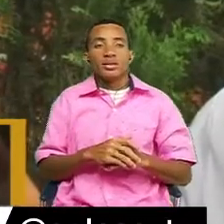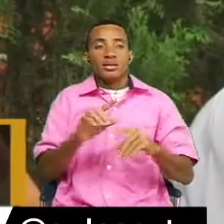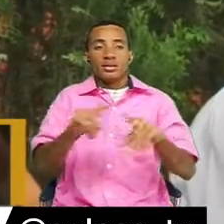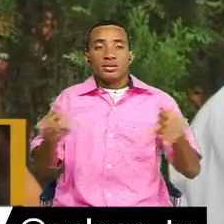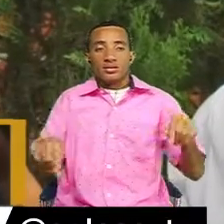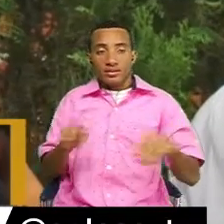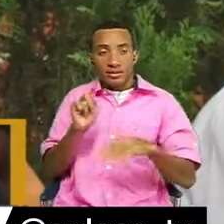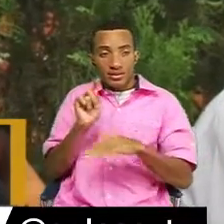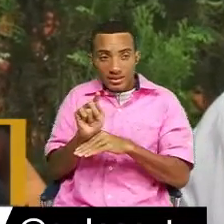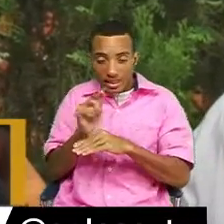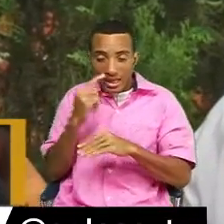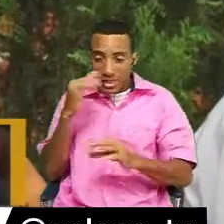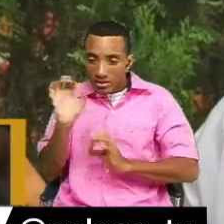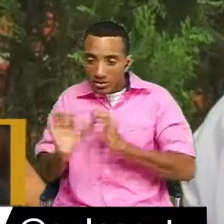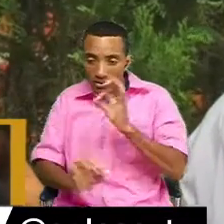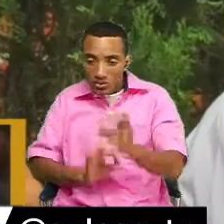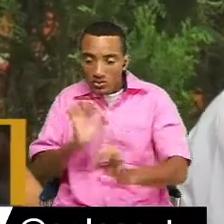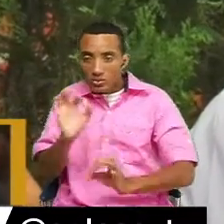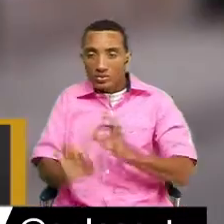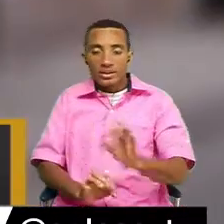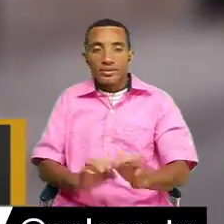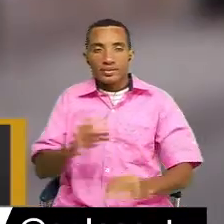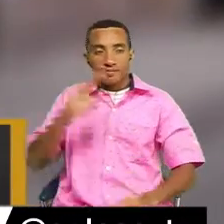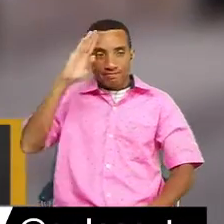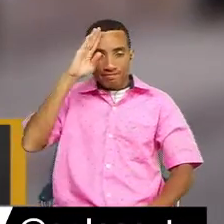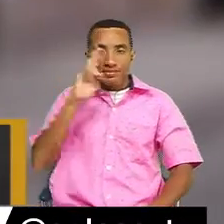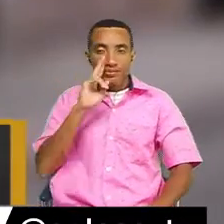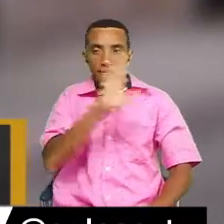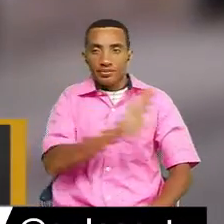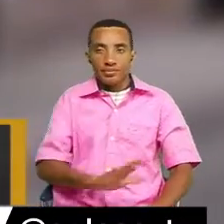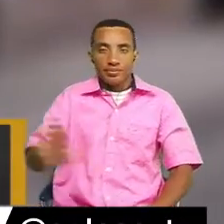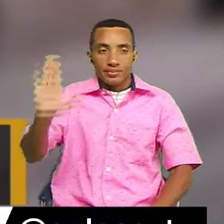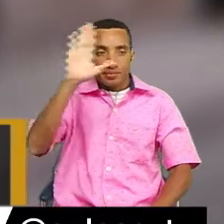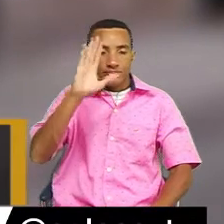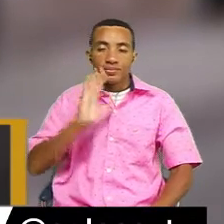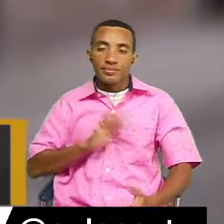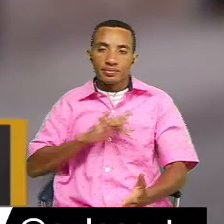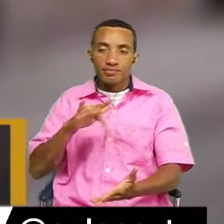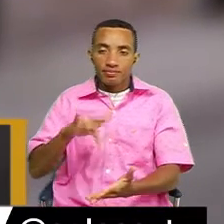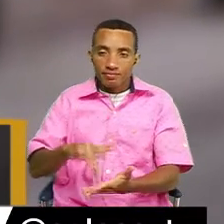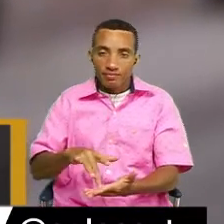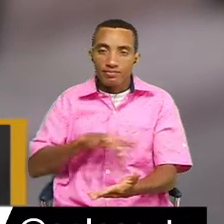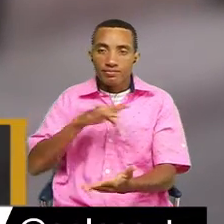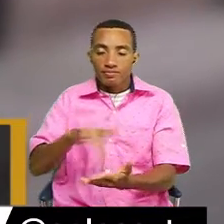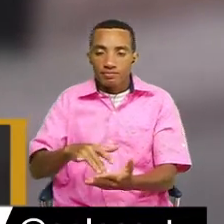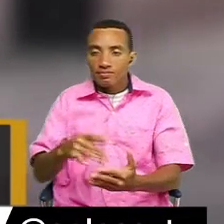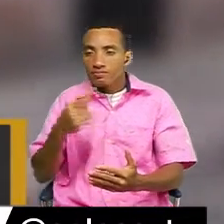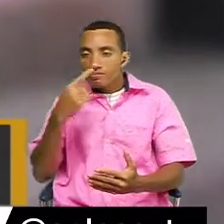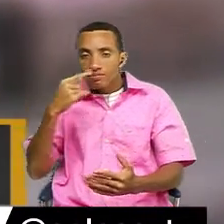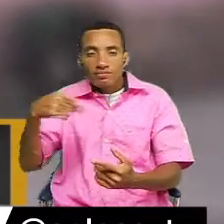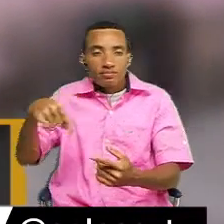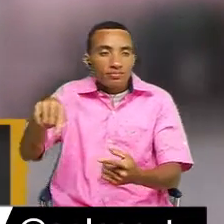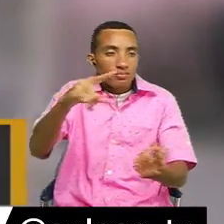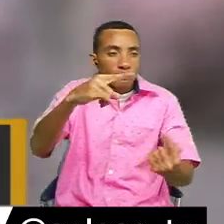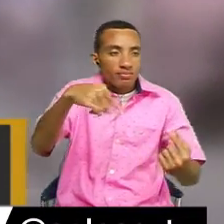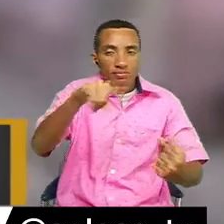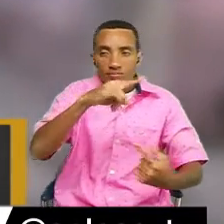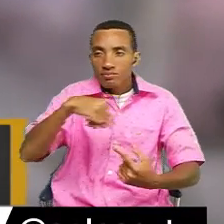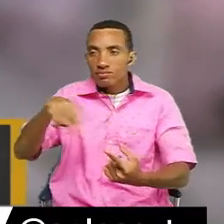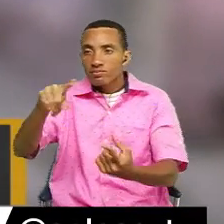protección. La Policía Nacional, en torno a esto, desarrollará rondas y revistas policiales en atención pues a la ruta y al protocolo